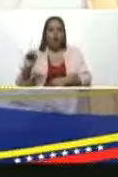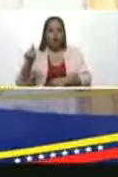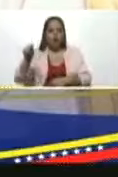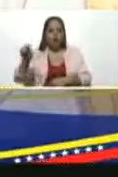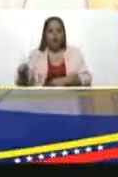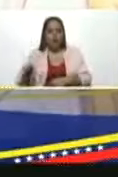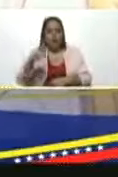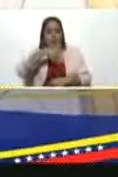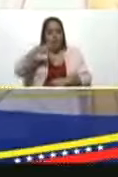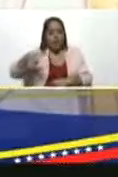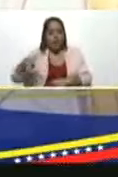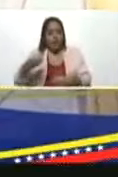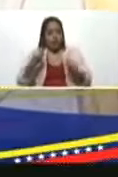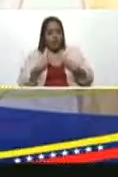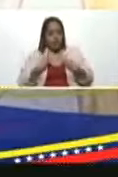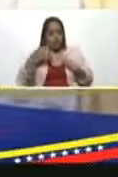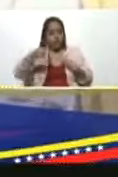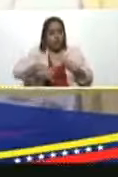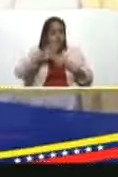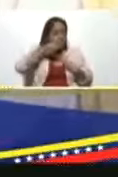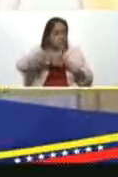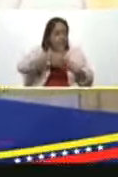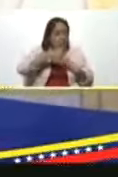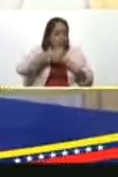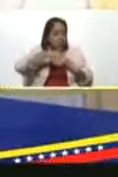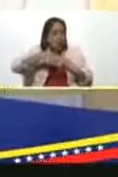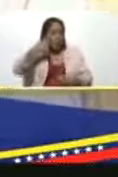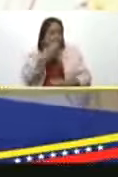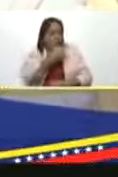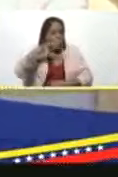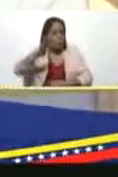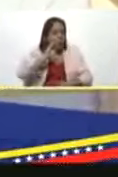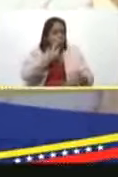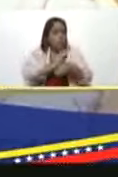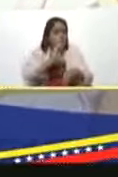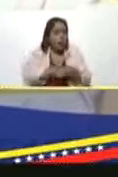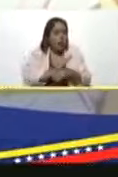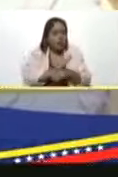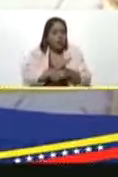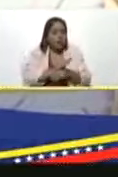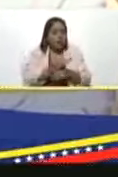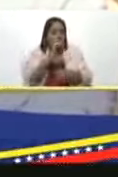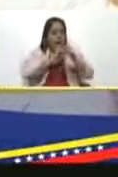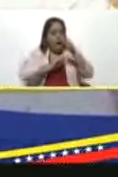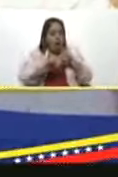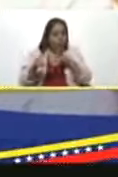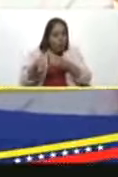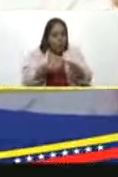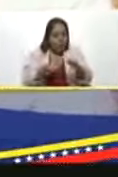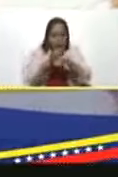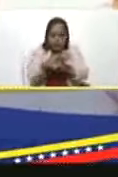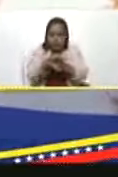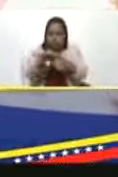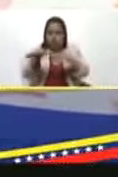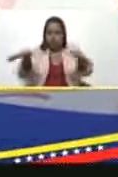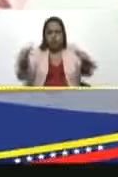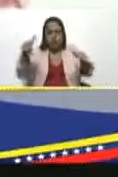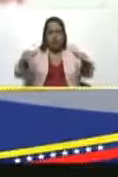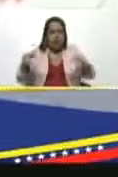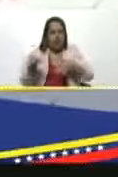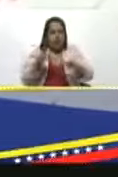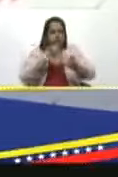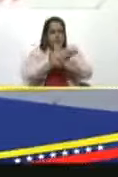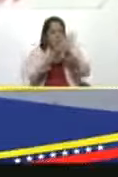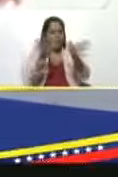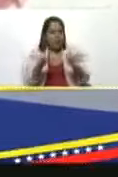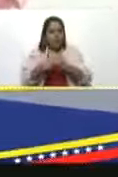Milla, vamos a ser garantes y nos comprometemos a cuidar todas esas cuencas, ¿verdad?, que van a alimentar este río Claro, que